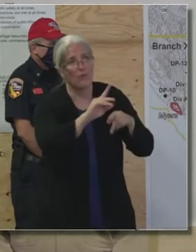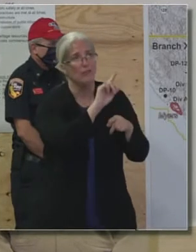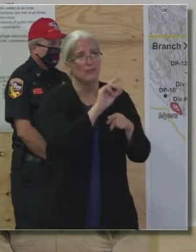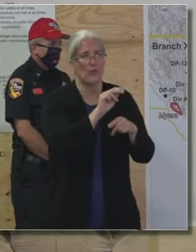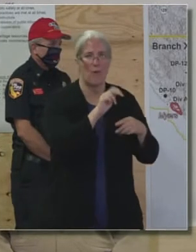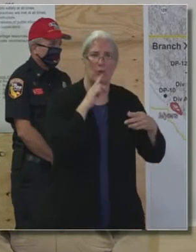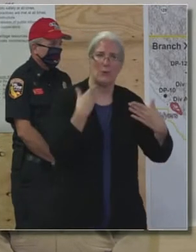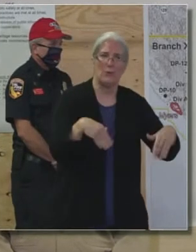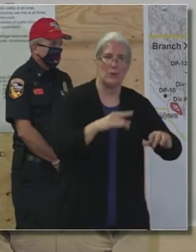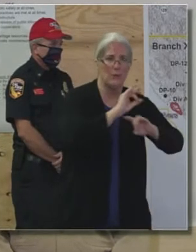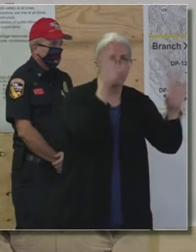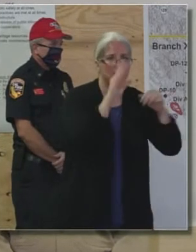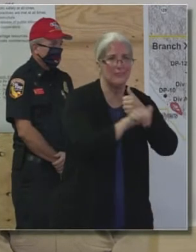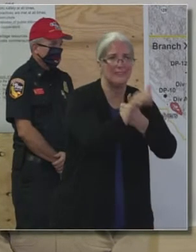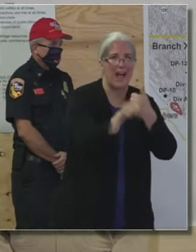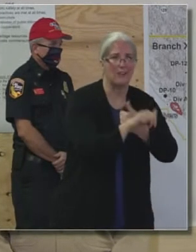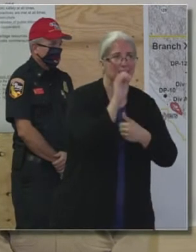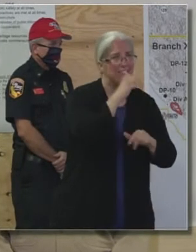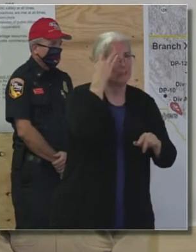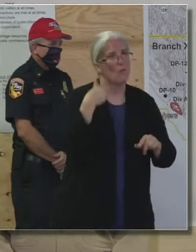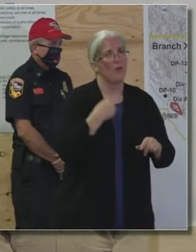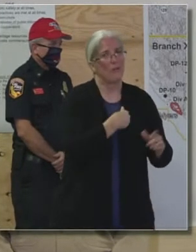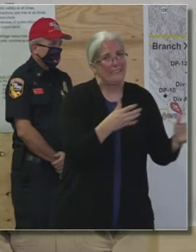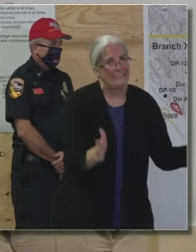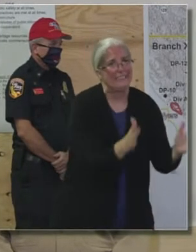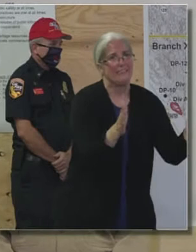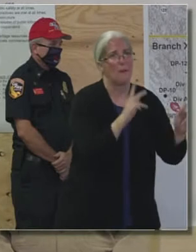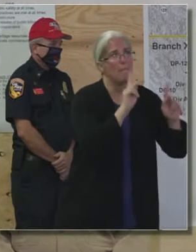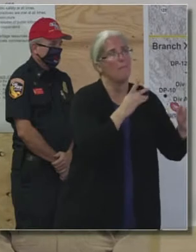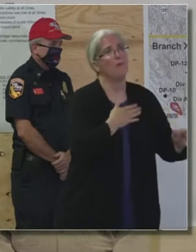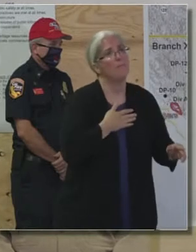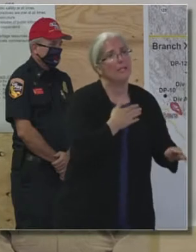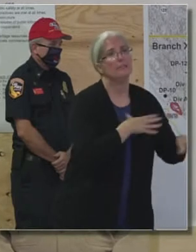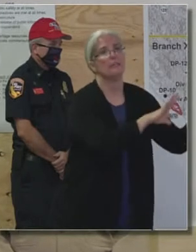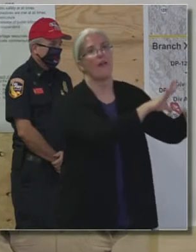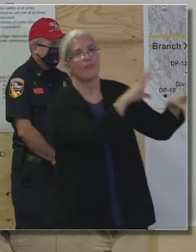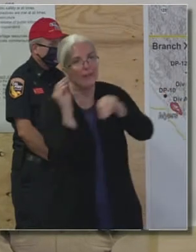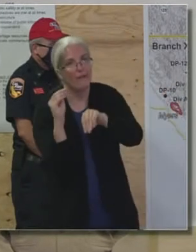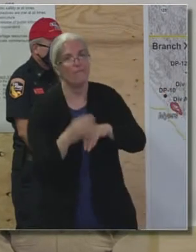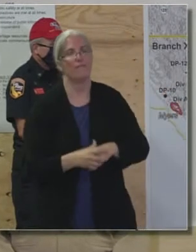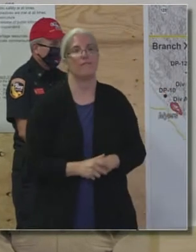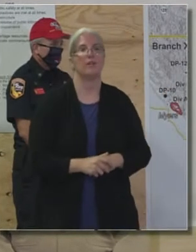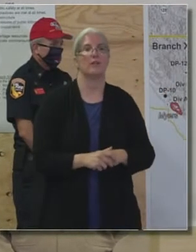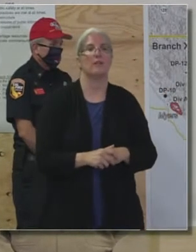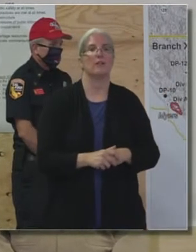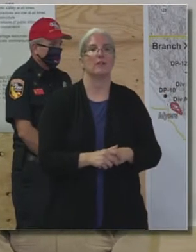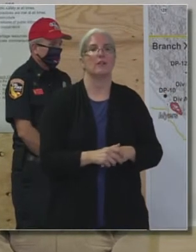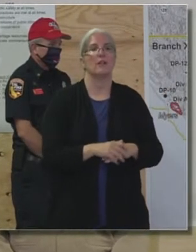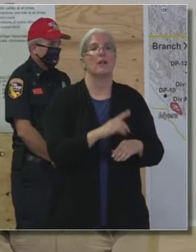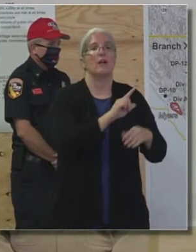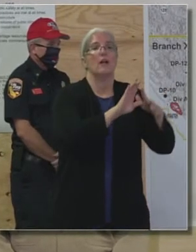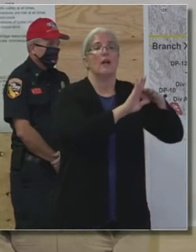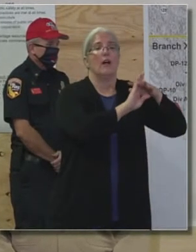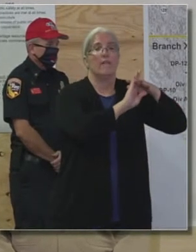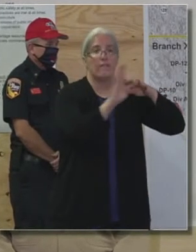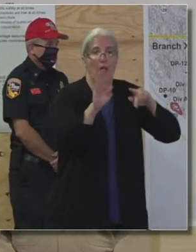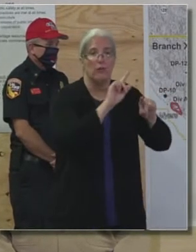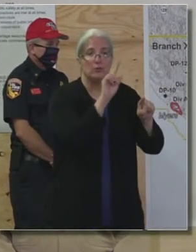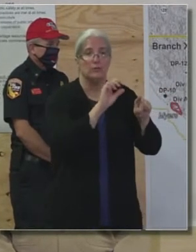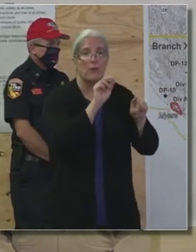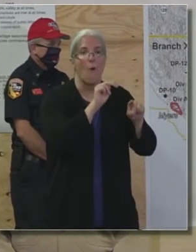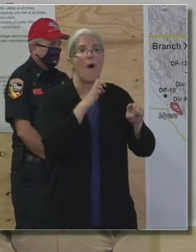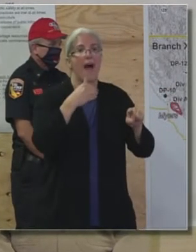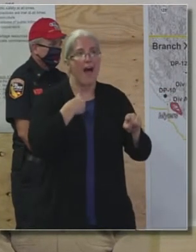público por eso les pedimos que abandonen esas áreas y las áreas de evacuación además tienen esfuerzos activos por parte de